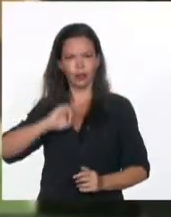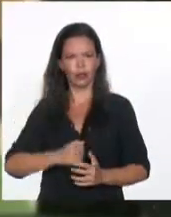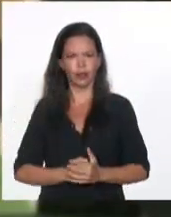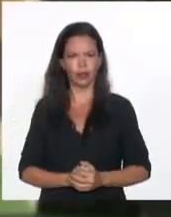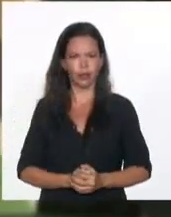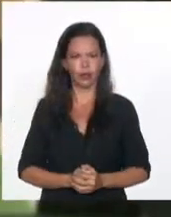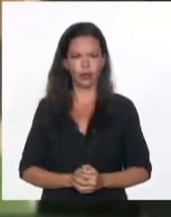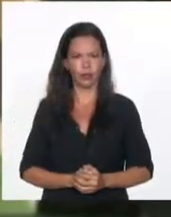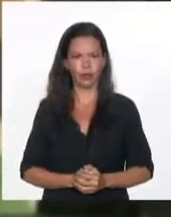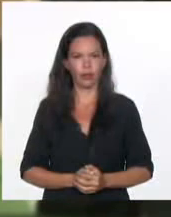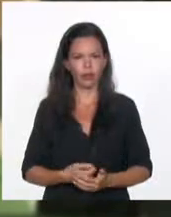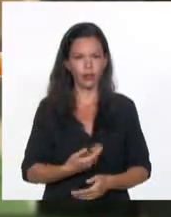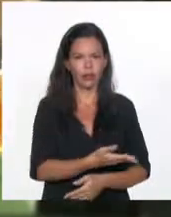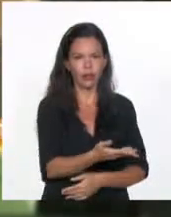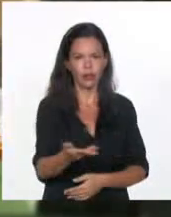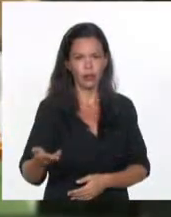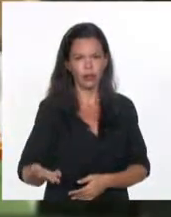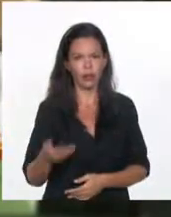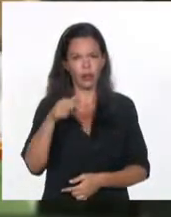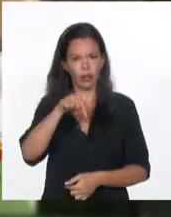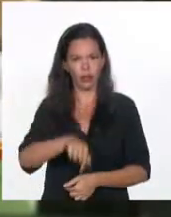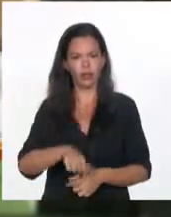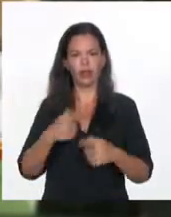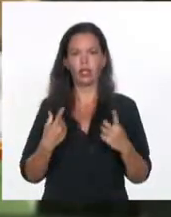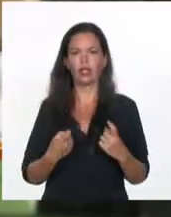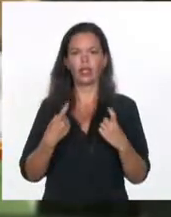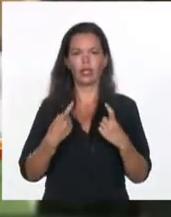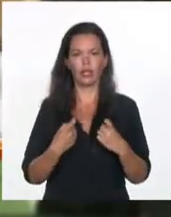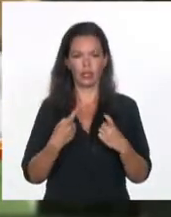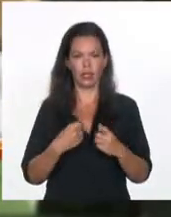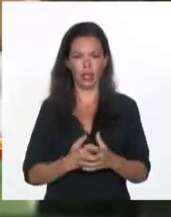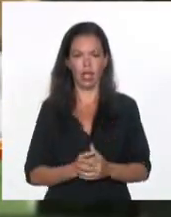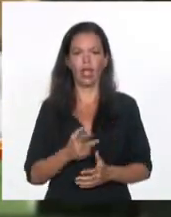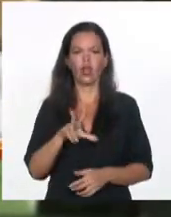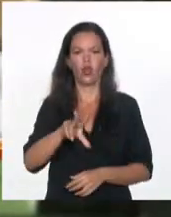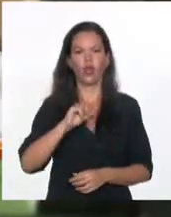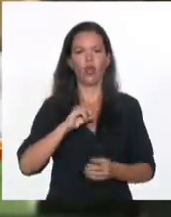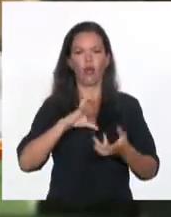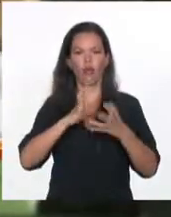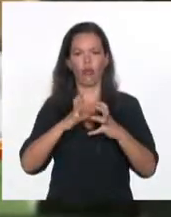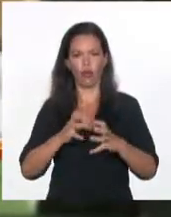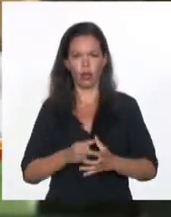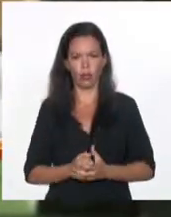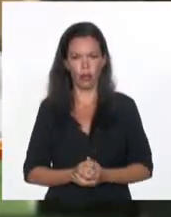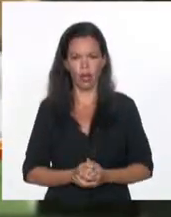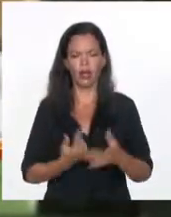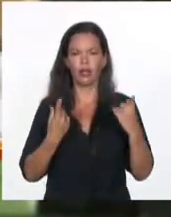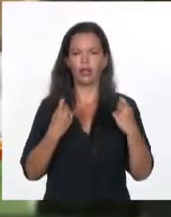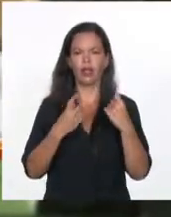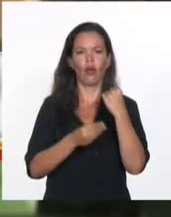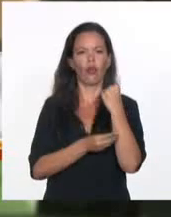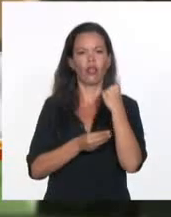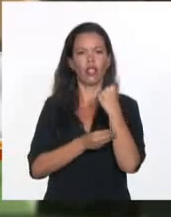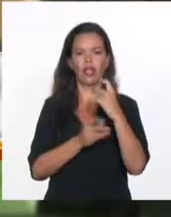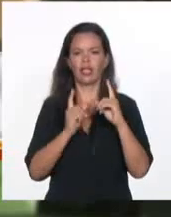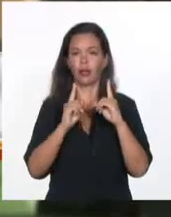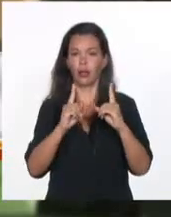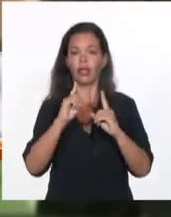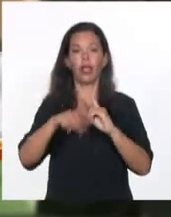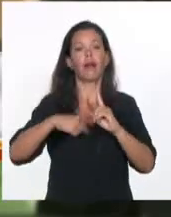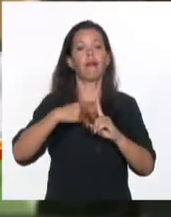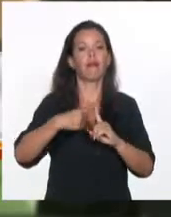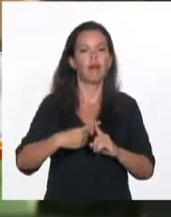la necesidad de aplicar nuevas fórmulas demandó no solo fortaleza política, sino